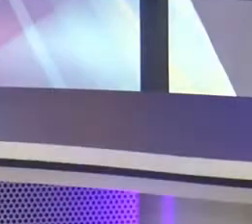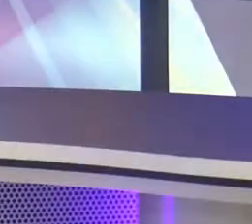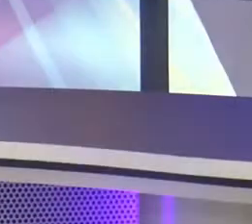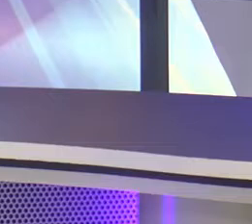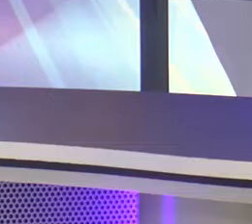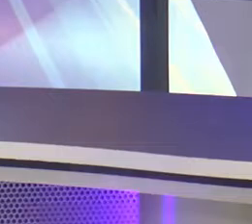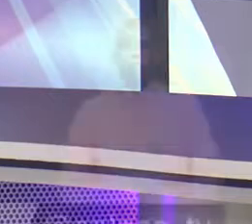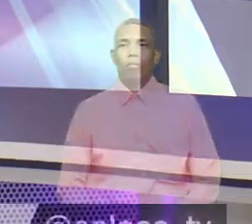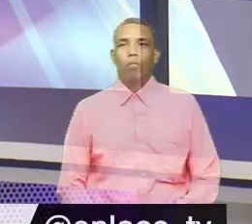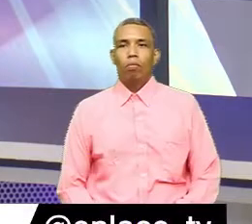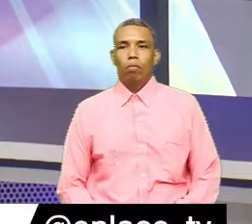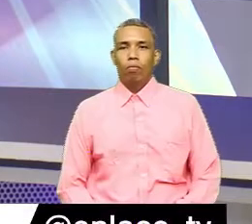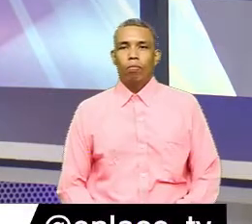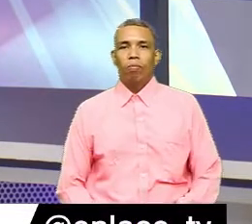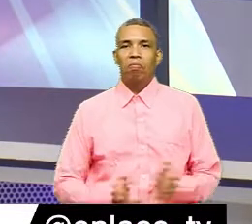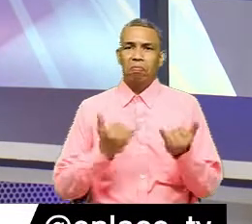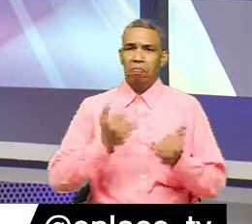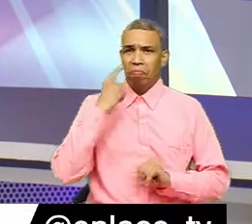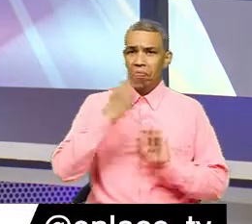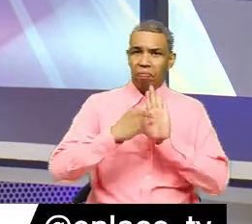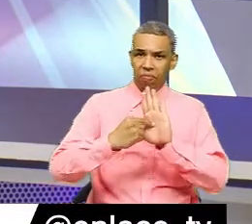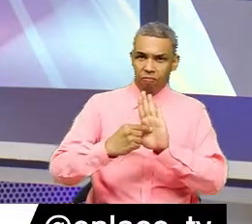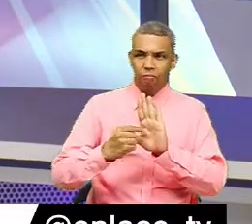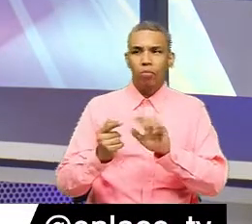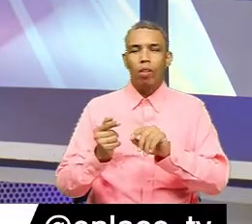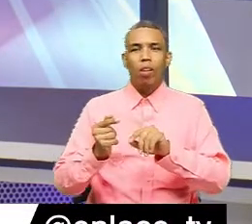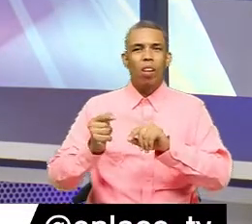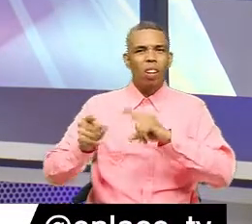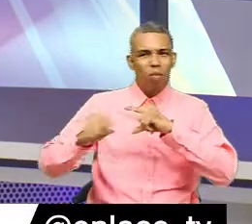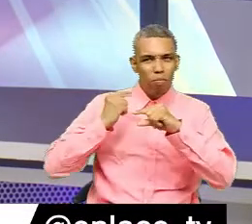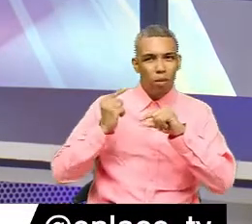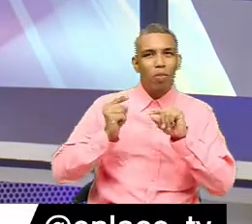A continuación les presentamos nuestra sección de reporteros ciudadanos.